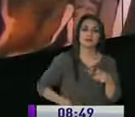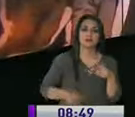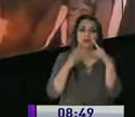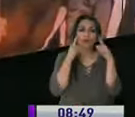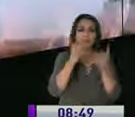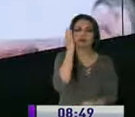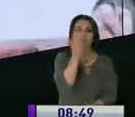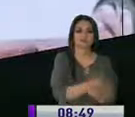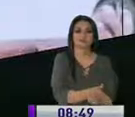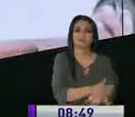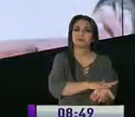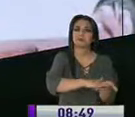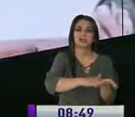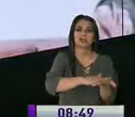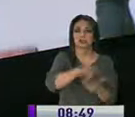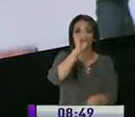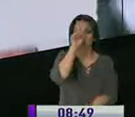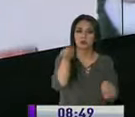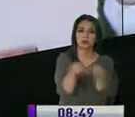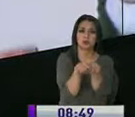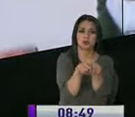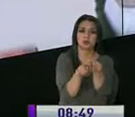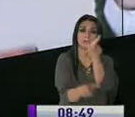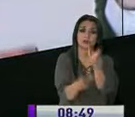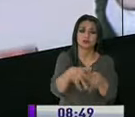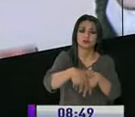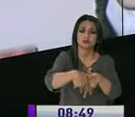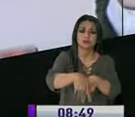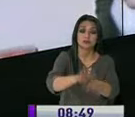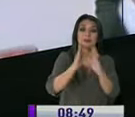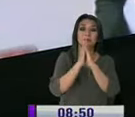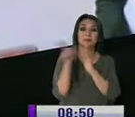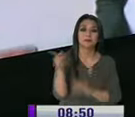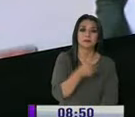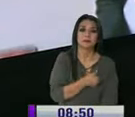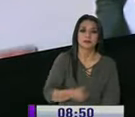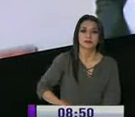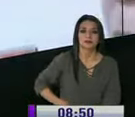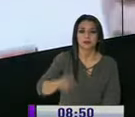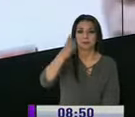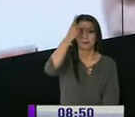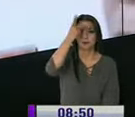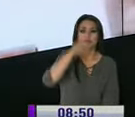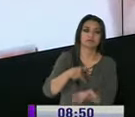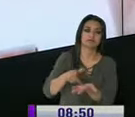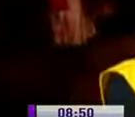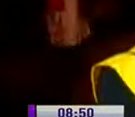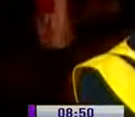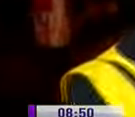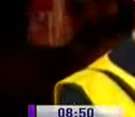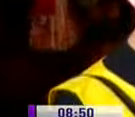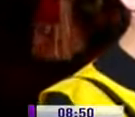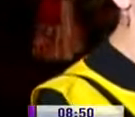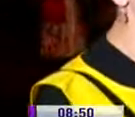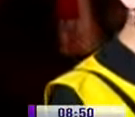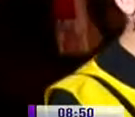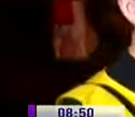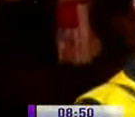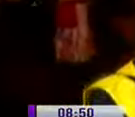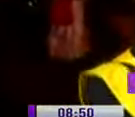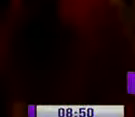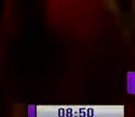catalogados como narcoguerrilla. Escuchen, para el experto Mario Pazmiño, esto se da para proteger corredores por donde pasan